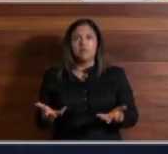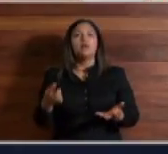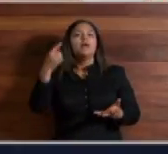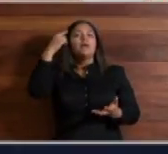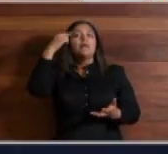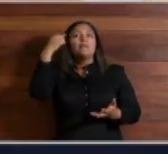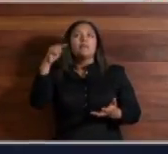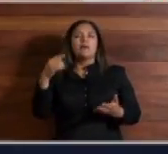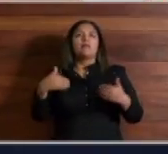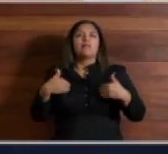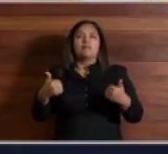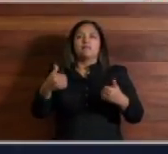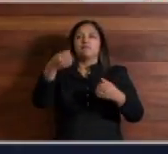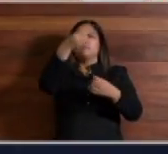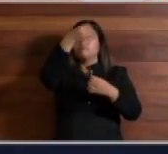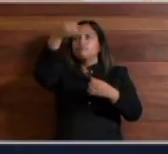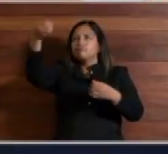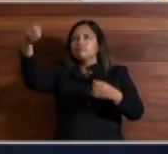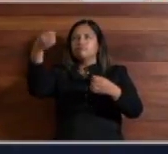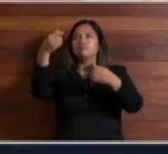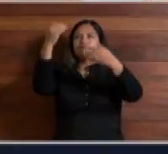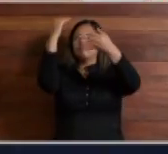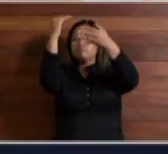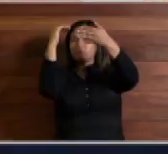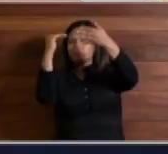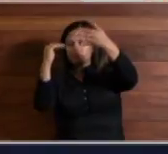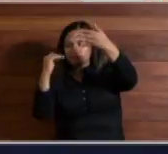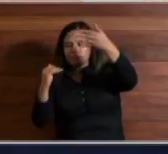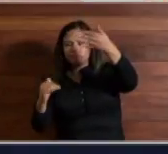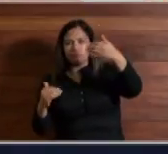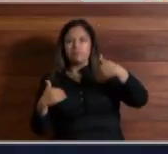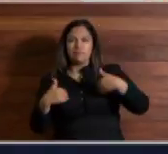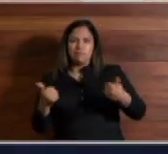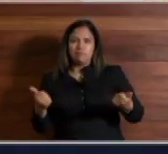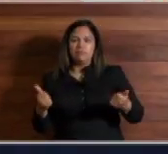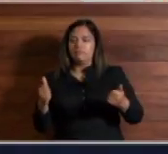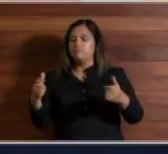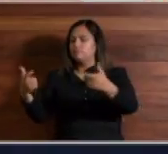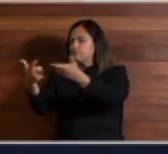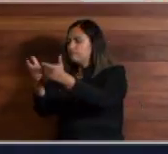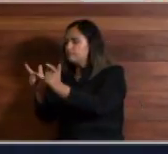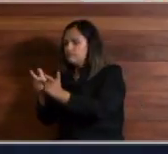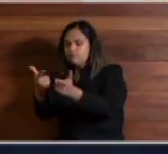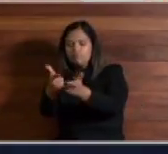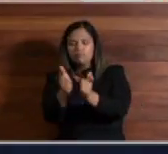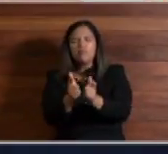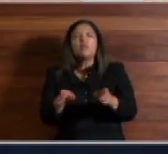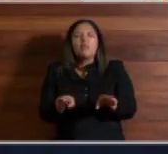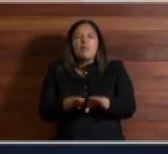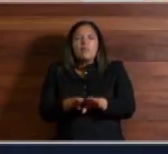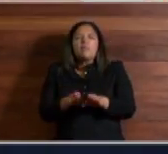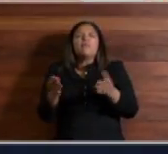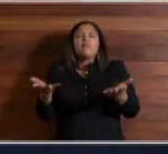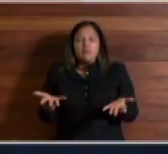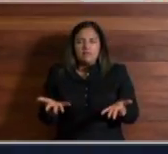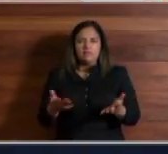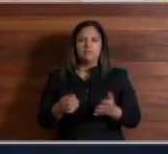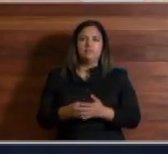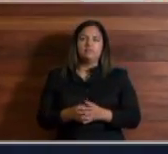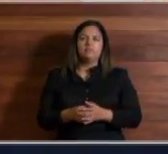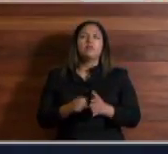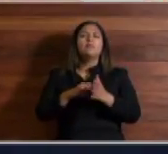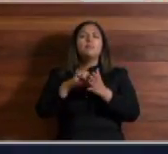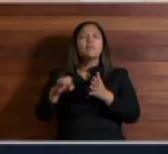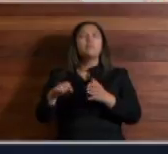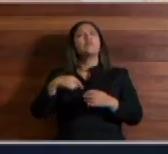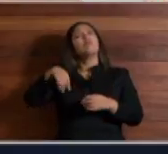estructura y arquitectura administrativa. No es exagerado decir que hoy la Secretaría